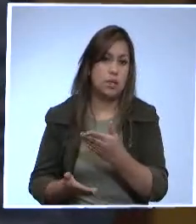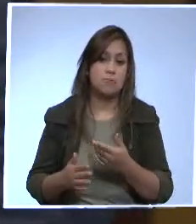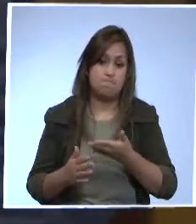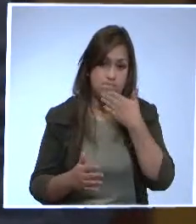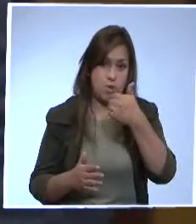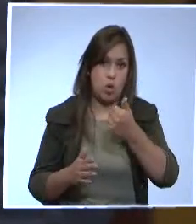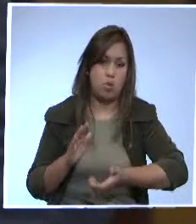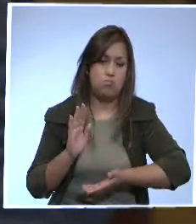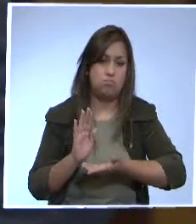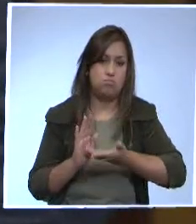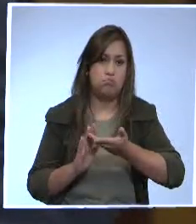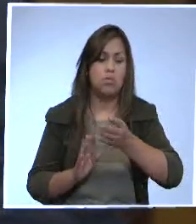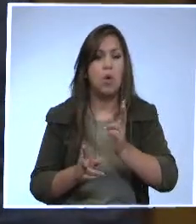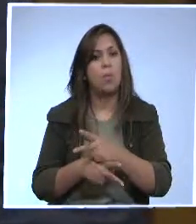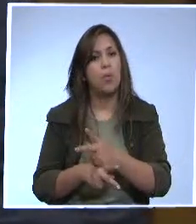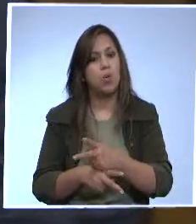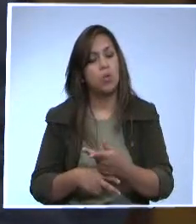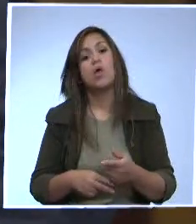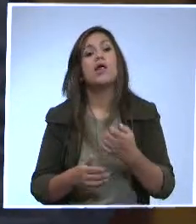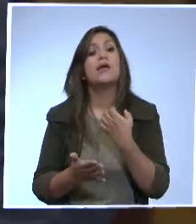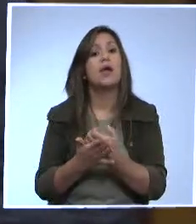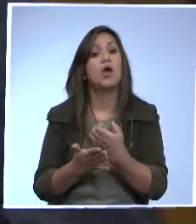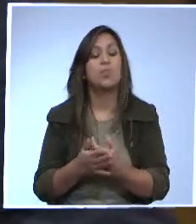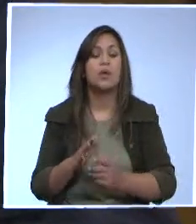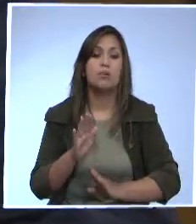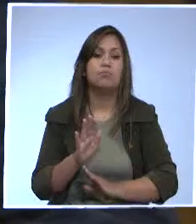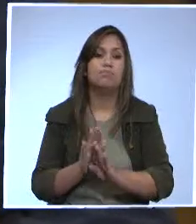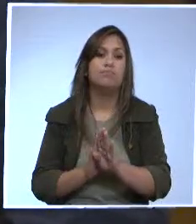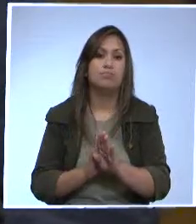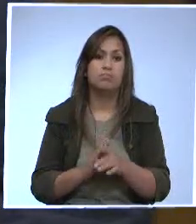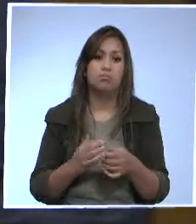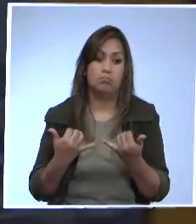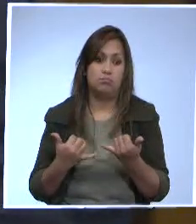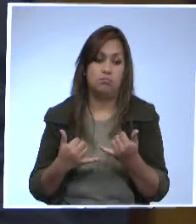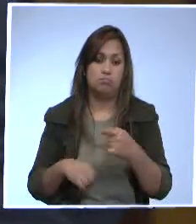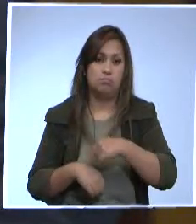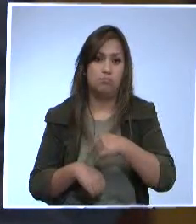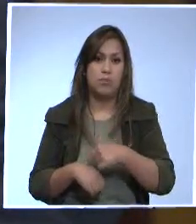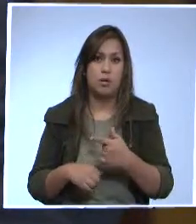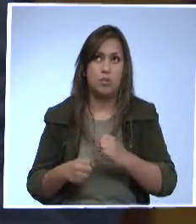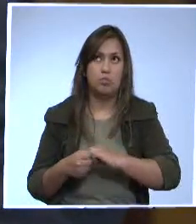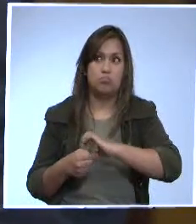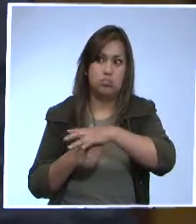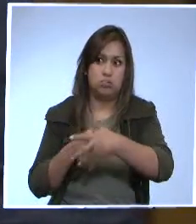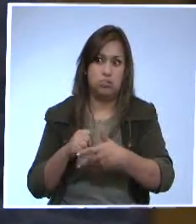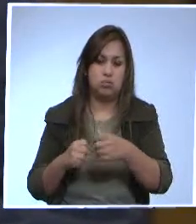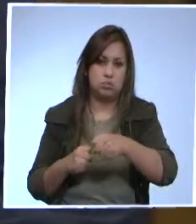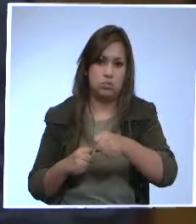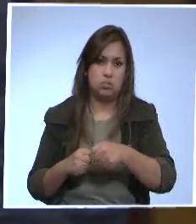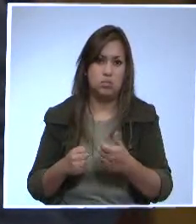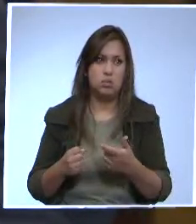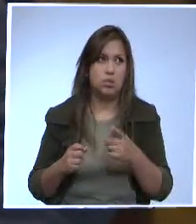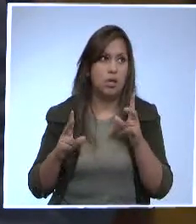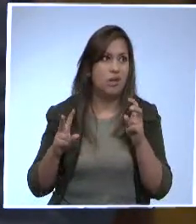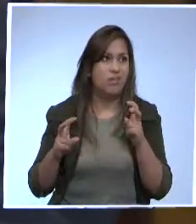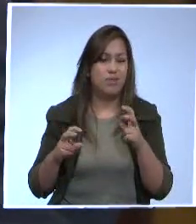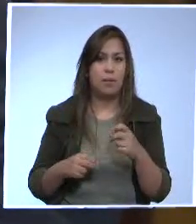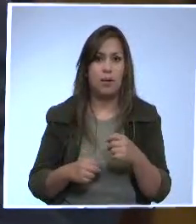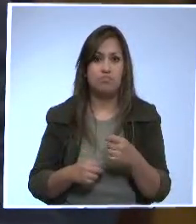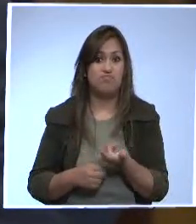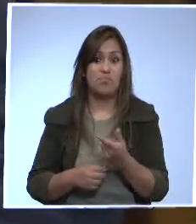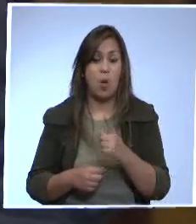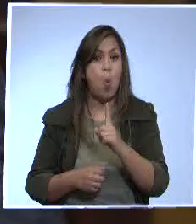puede mejorar dinamizar la economía en momentos complicados que los tenemos a nivel mundial y el tema de las recesiones a nivel mundial y